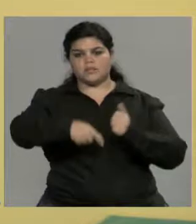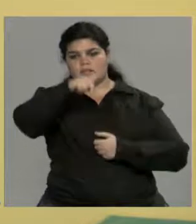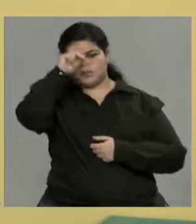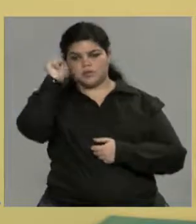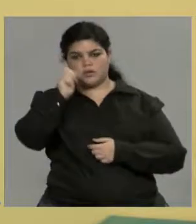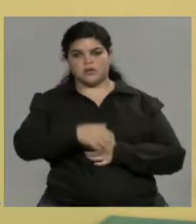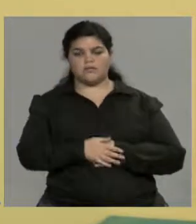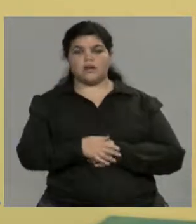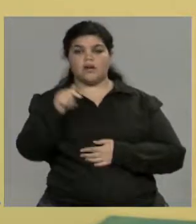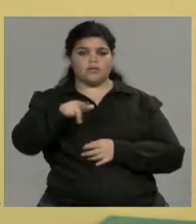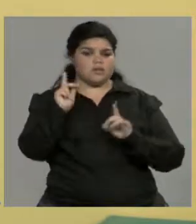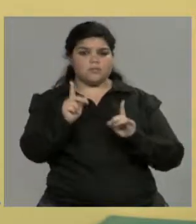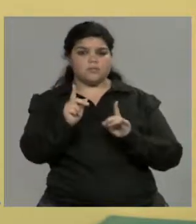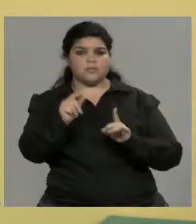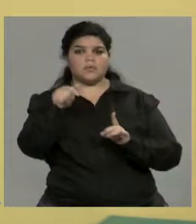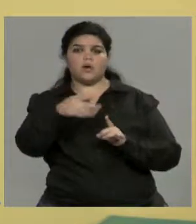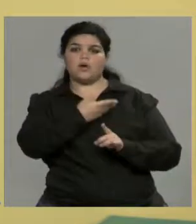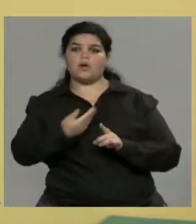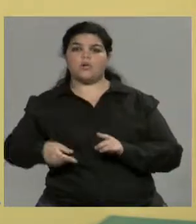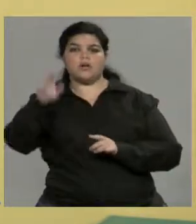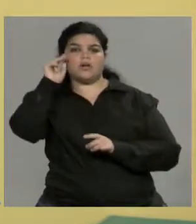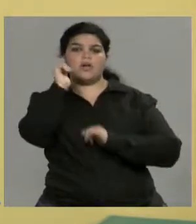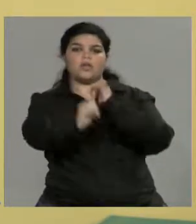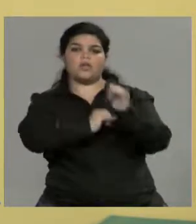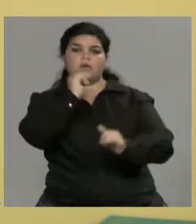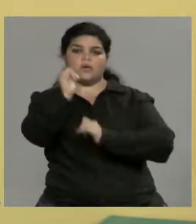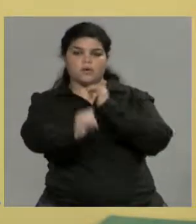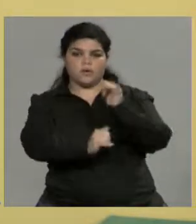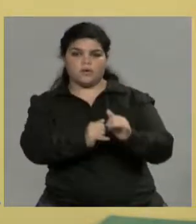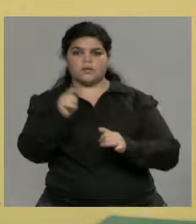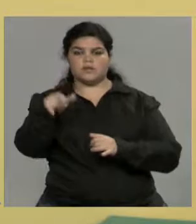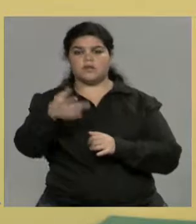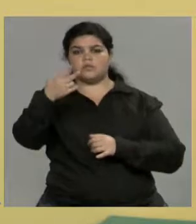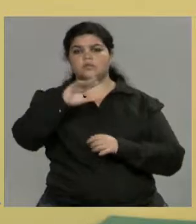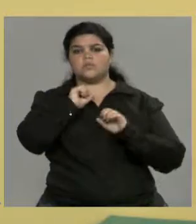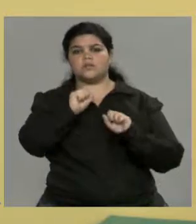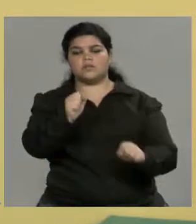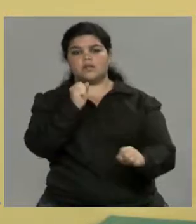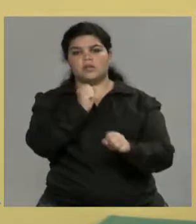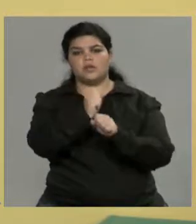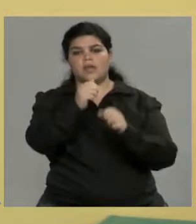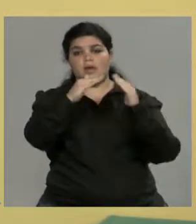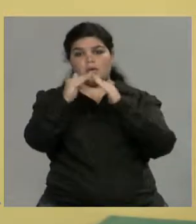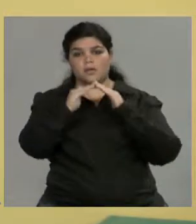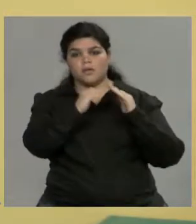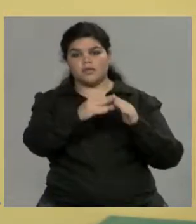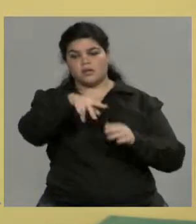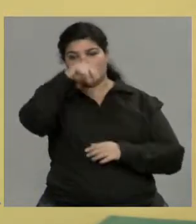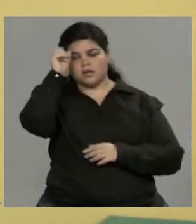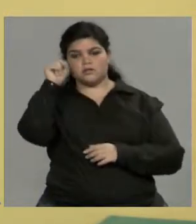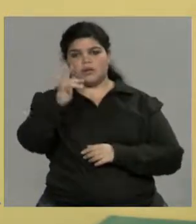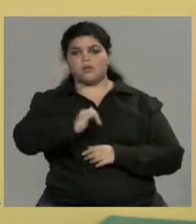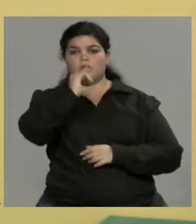Y también en el mismo contexto el gobernador se refirió a los dichos del subsecretario de Vivienda de la Nación que también hayan